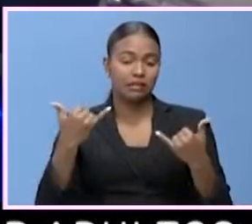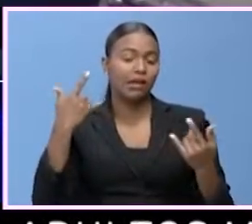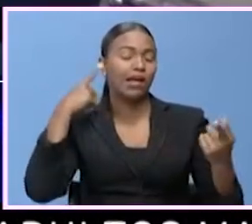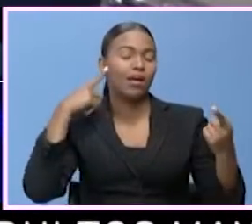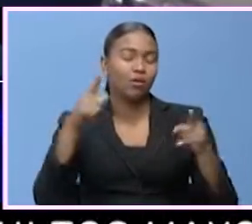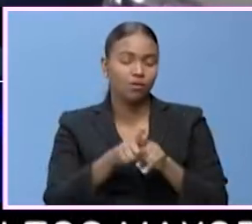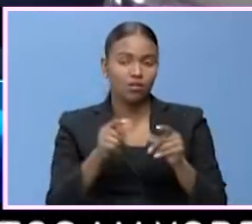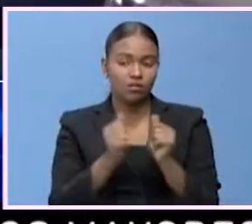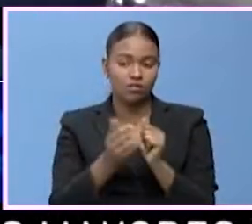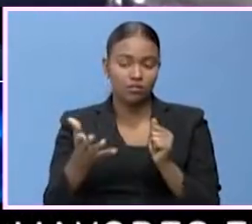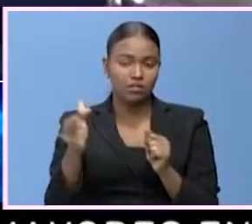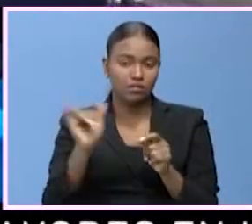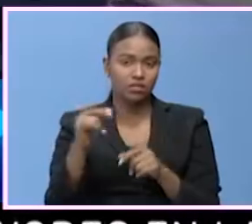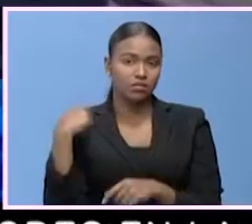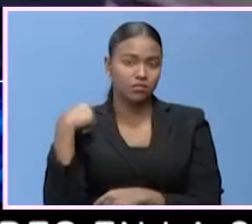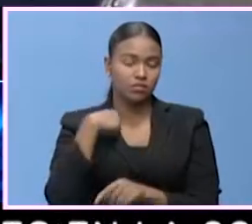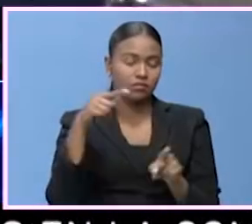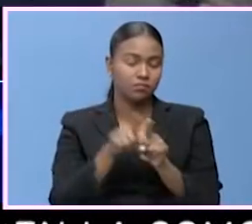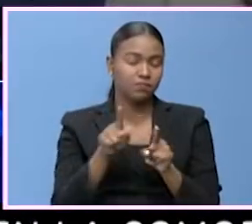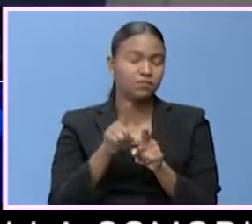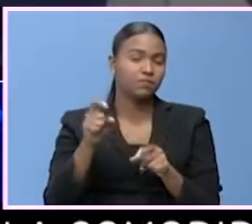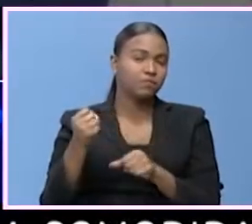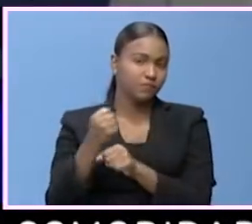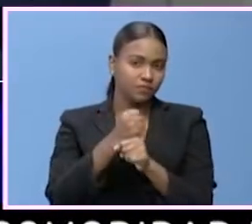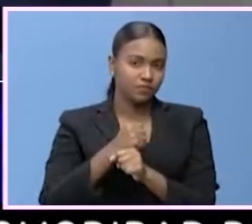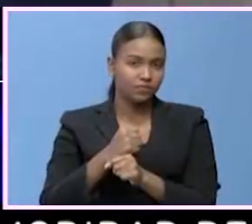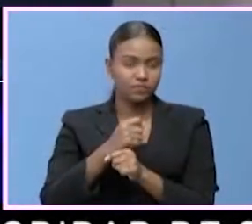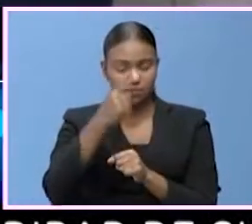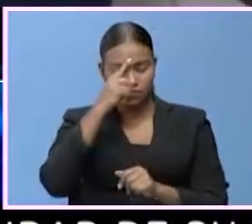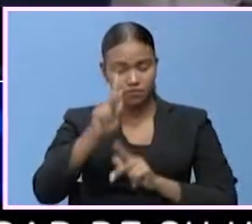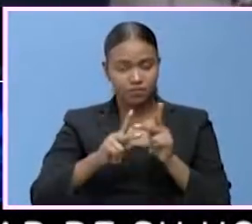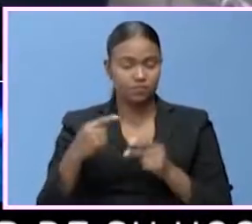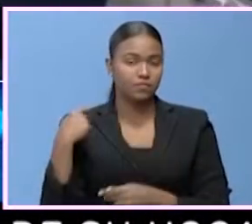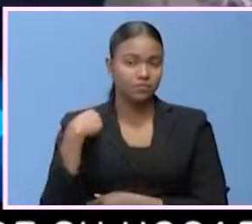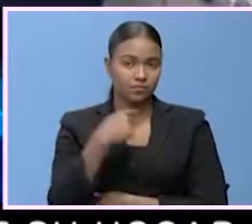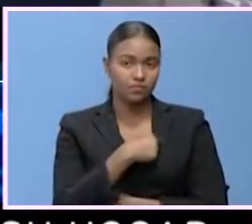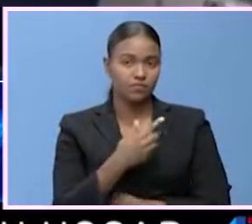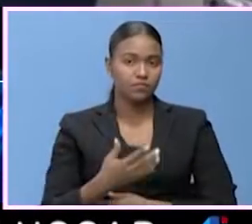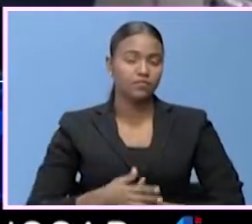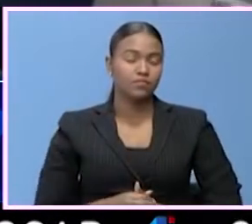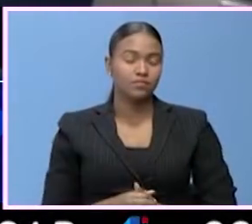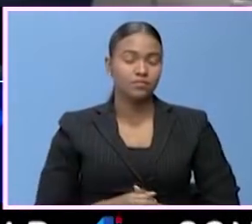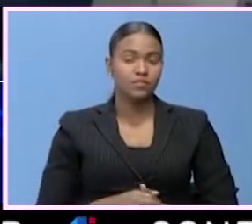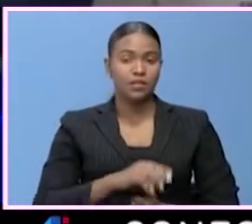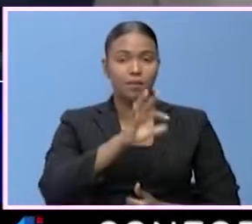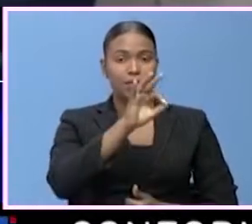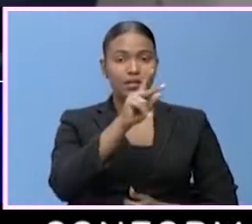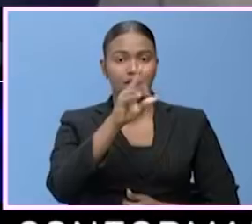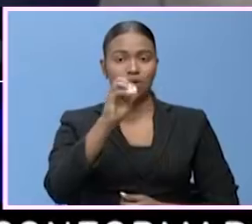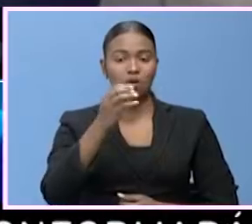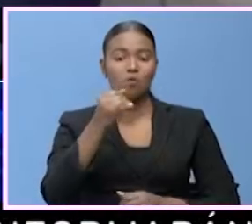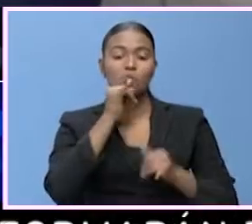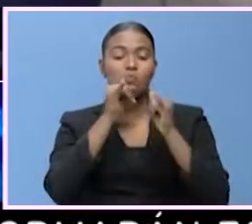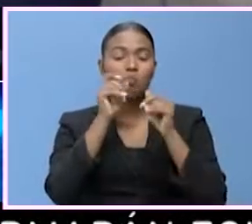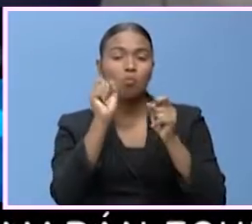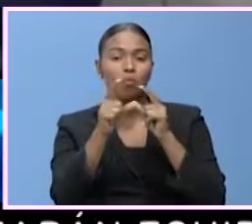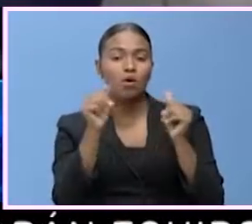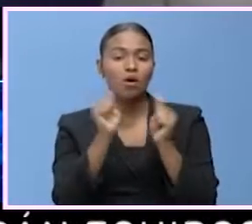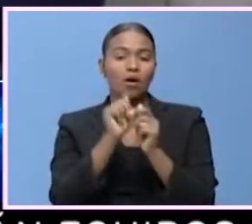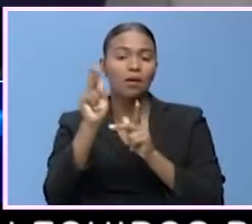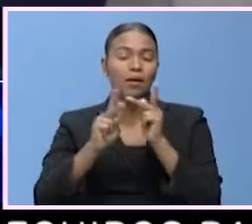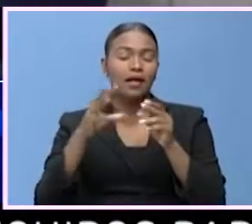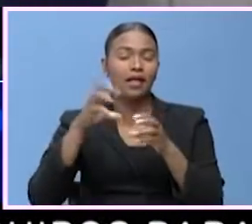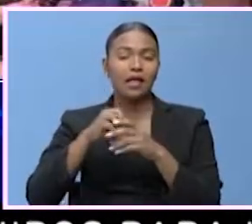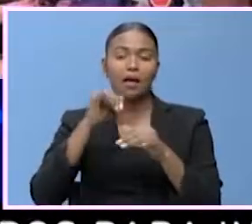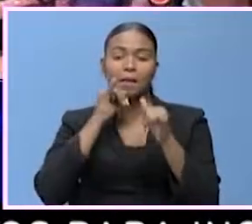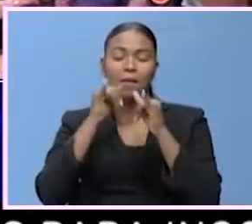acuerdo, también nosotros tenemos que proteger a nuestra población. Alfredo Pacheco fue entrevistado previo al encuentro con miembros de la prensa